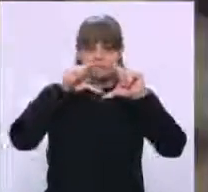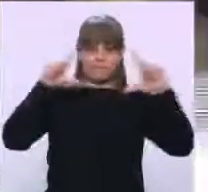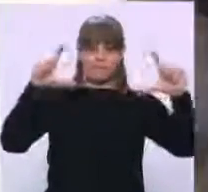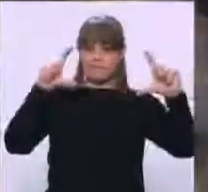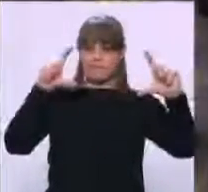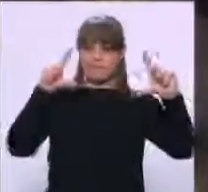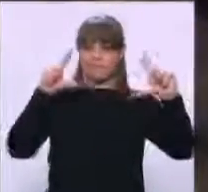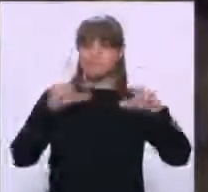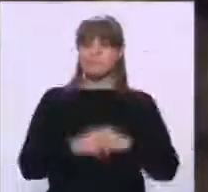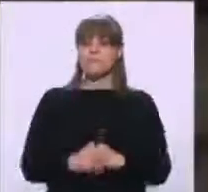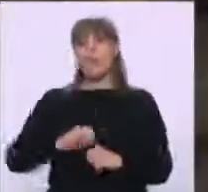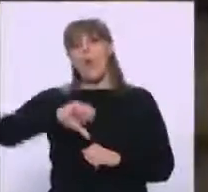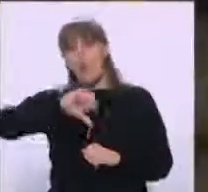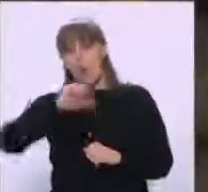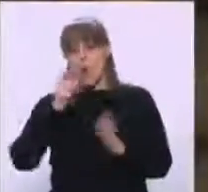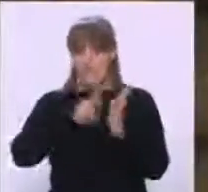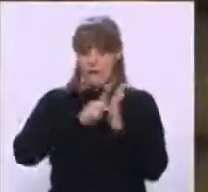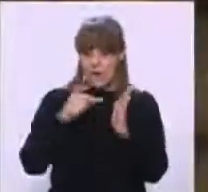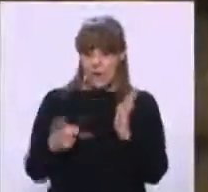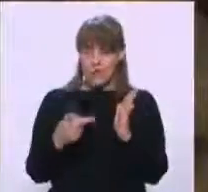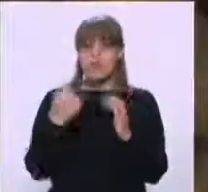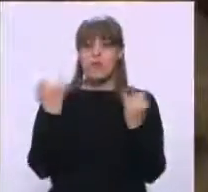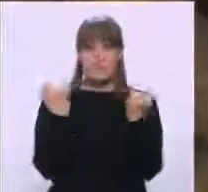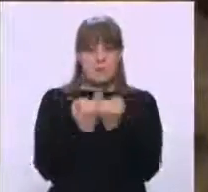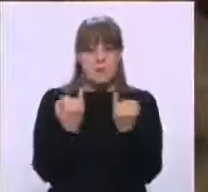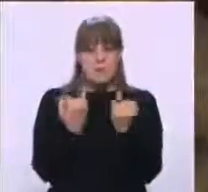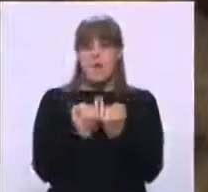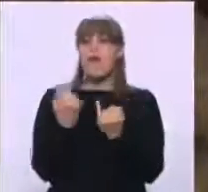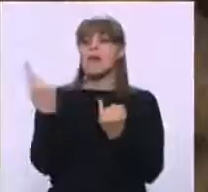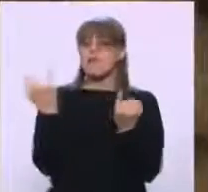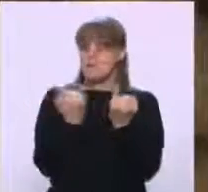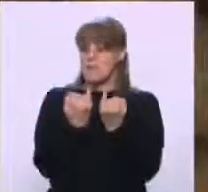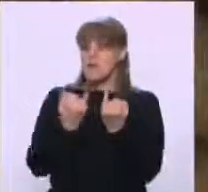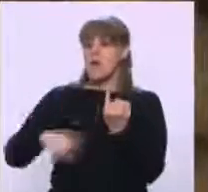Universal. Otro periódico más también que tiene convenio con el